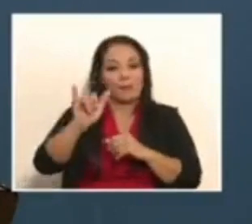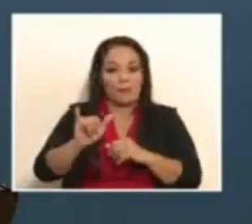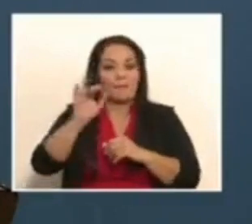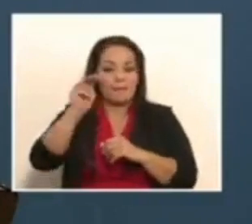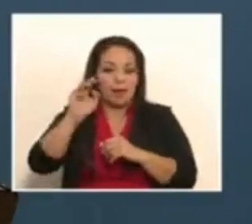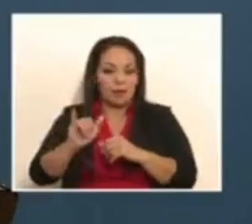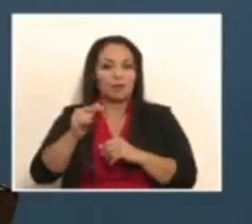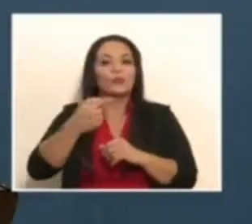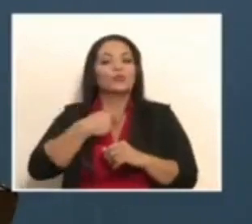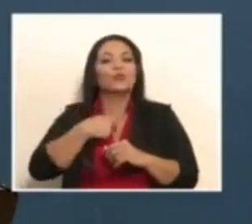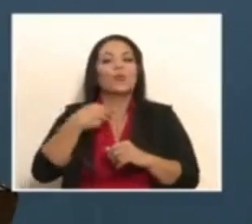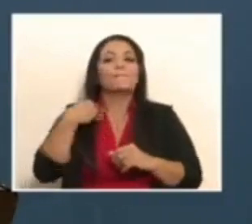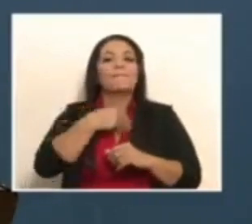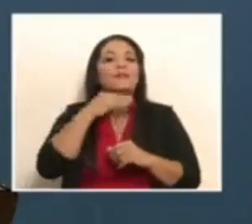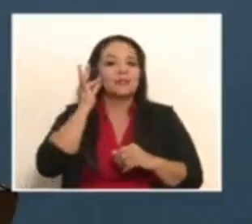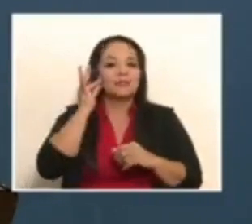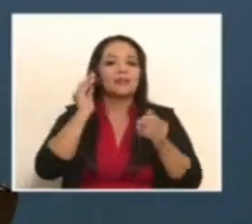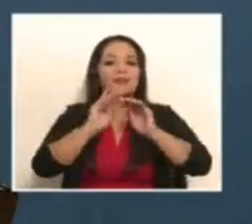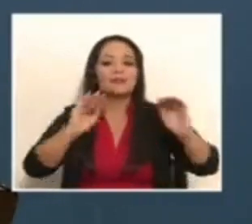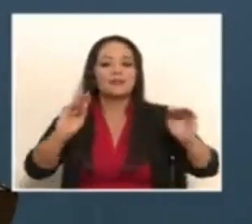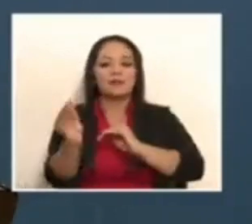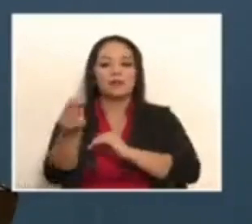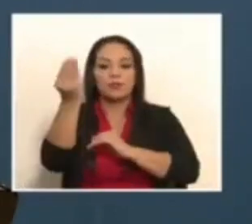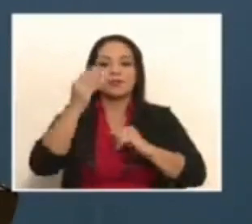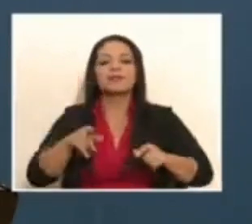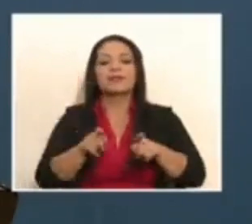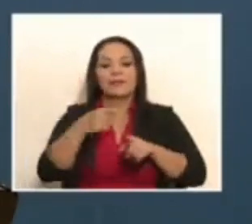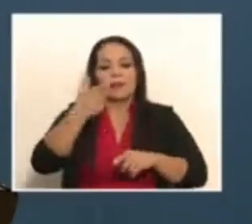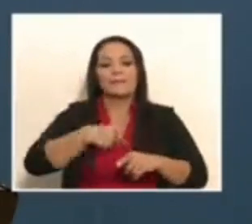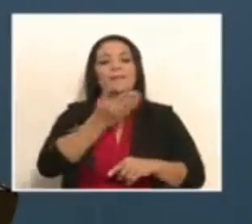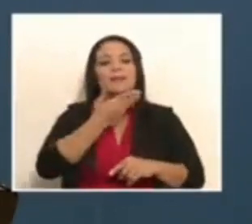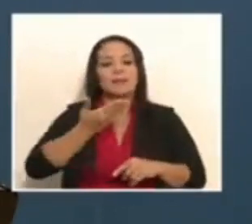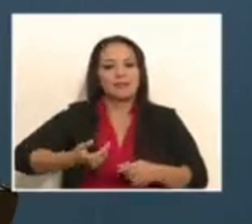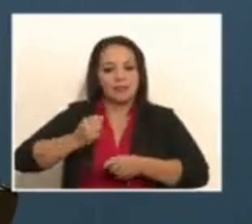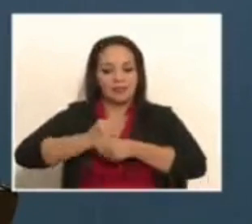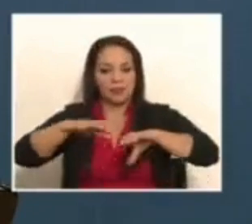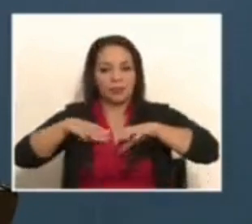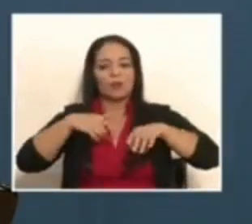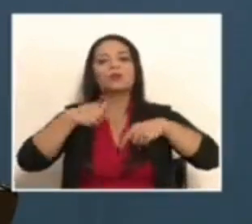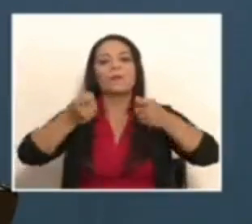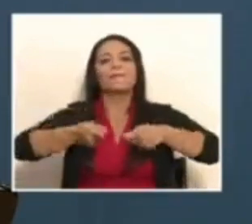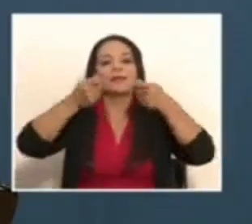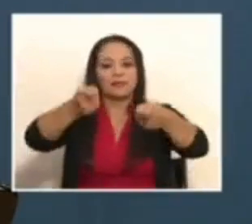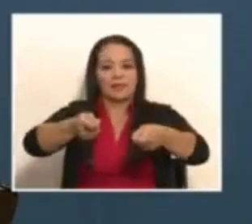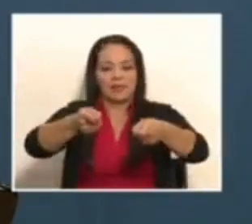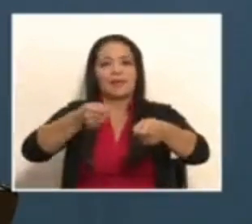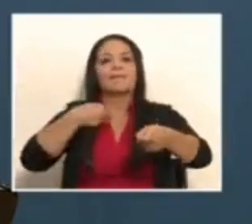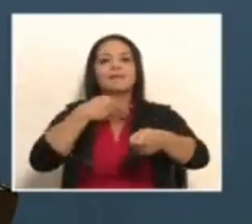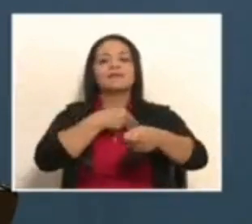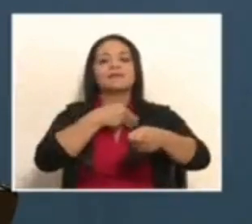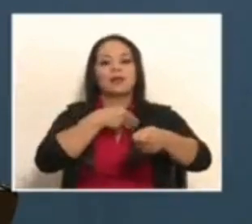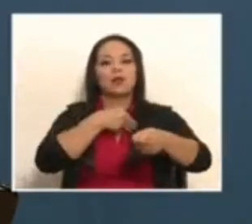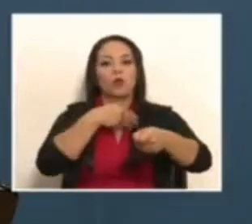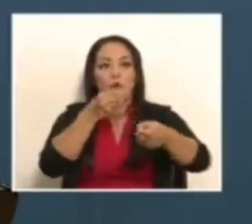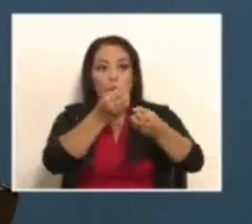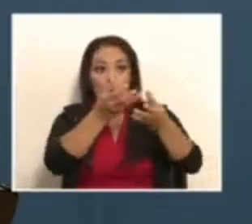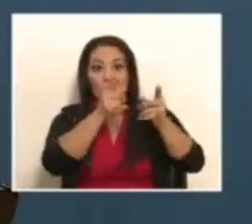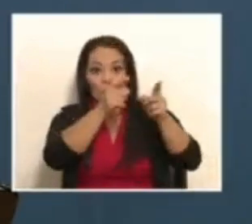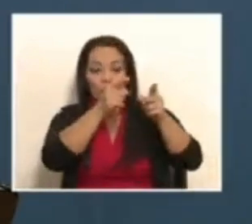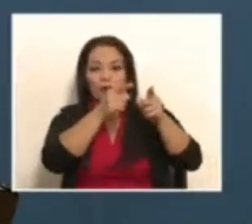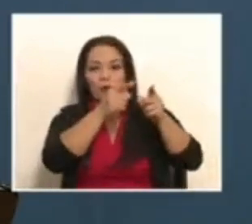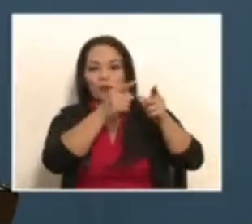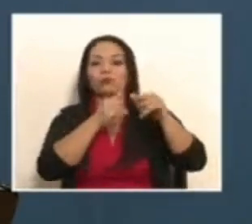como ministra de niñez y adolescencia y presidenta ejecutiva presente ante el Ministerio Público información